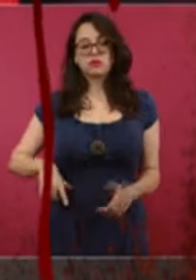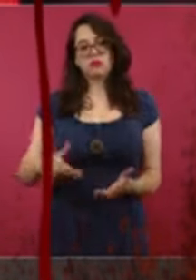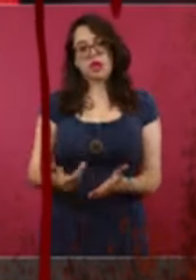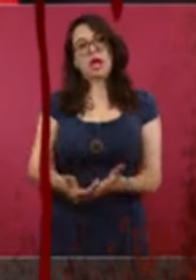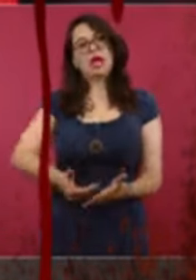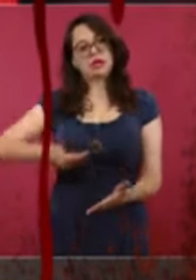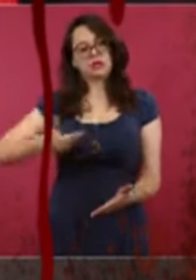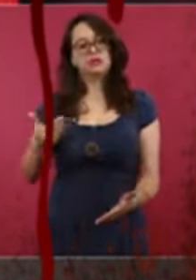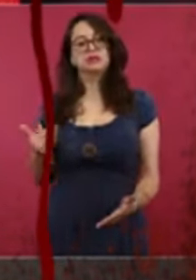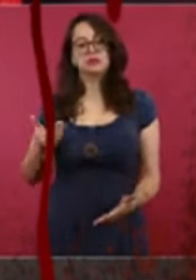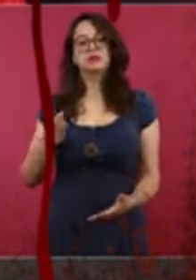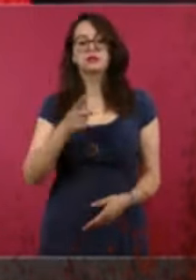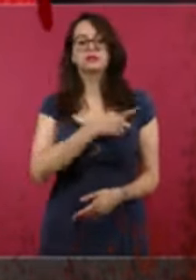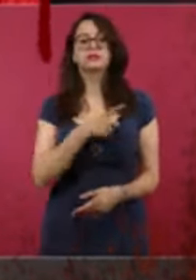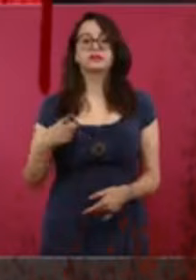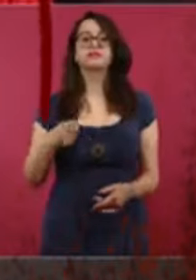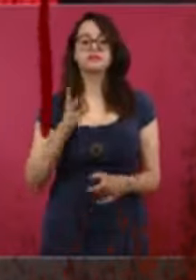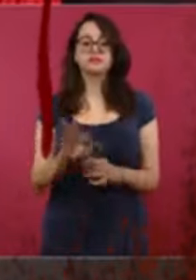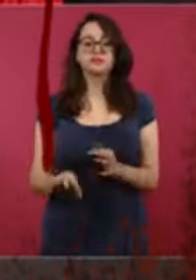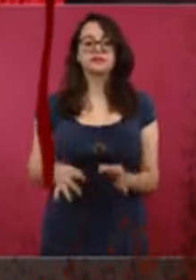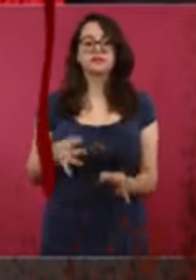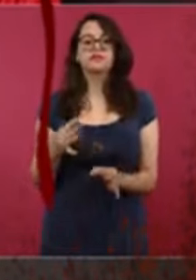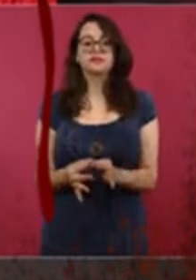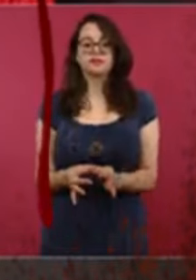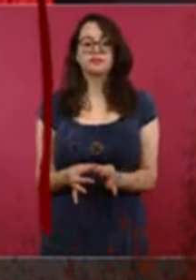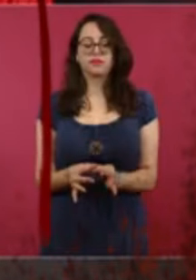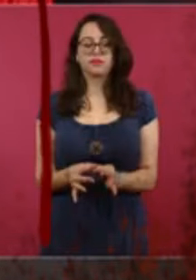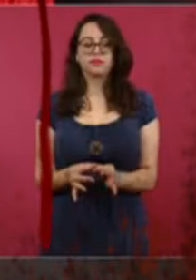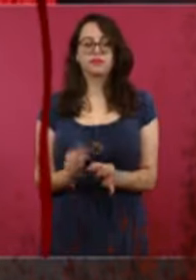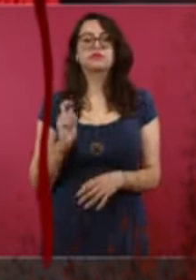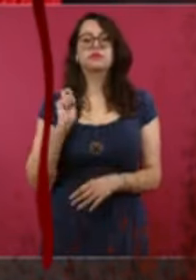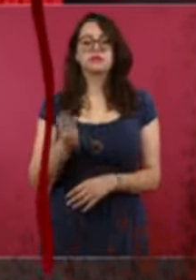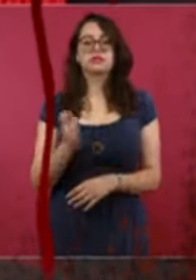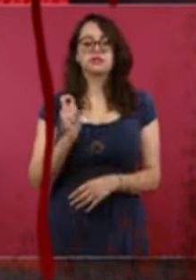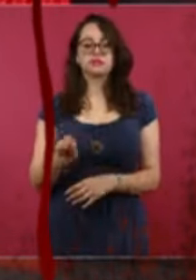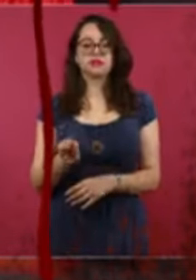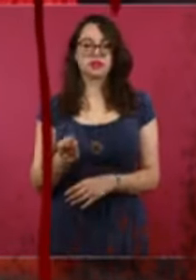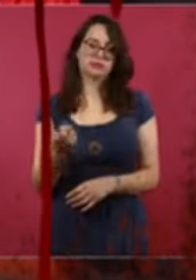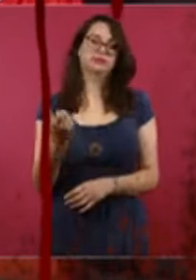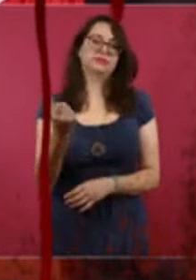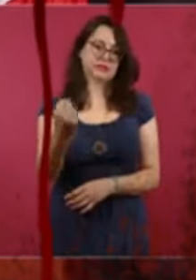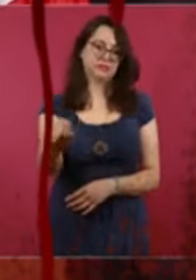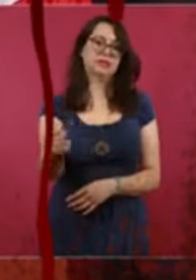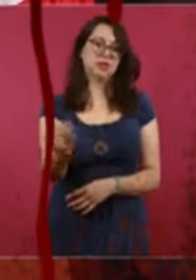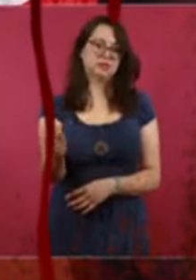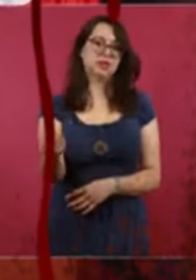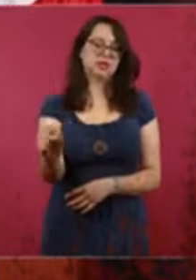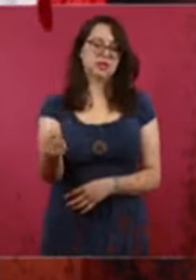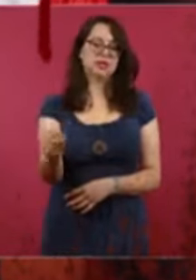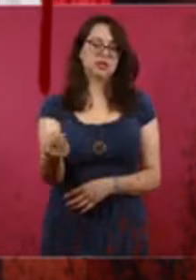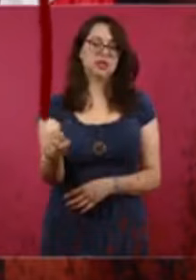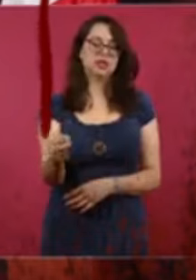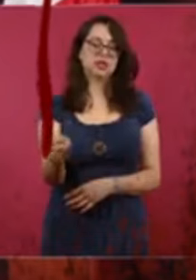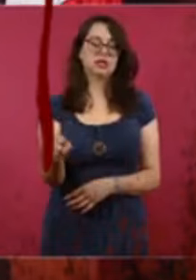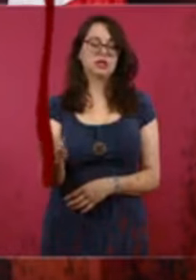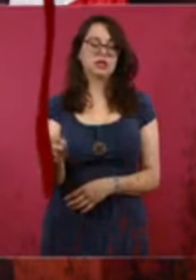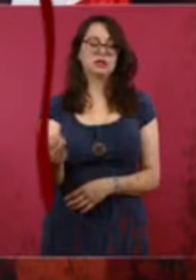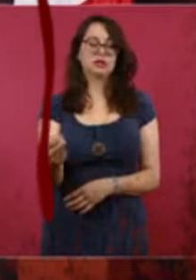Baja California, Nayarit, Colima, Sonora, Chiapas, Guerrero, Oaxaca,